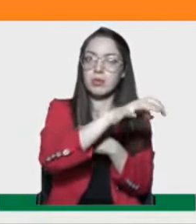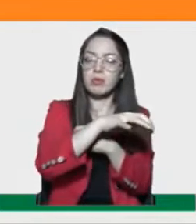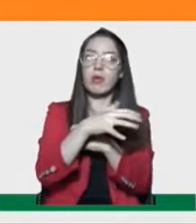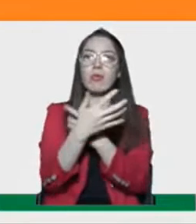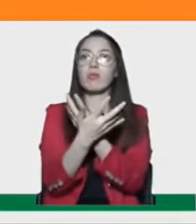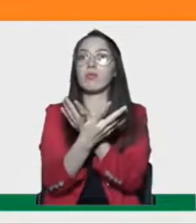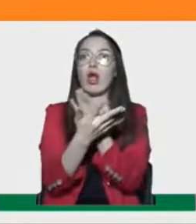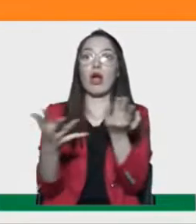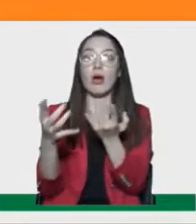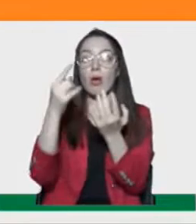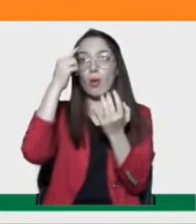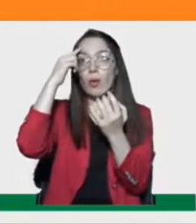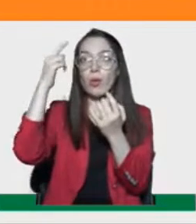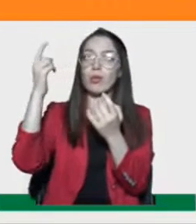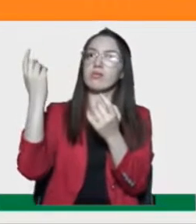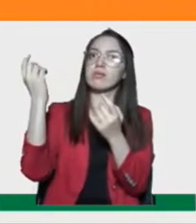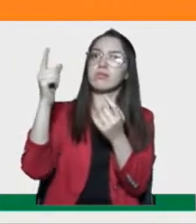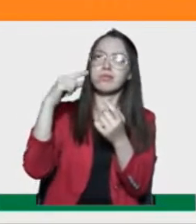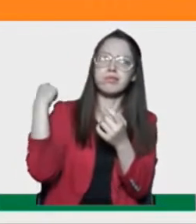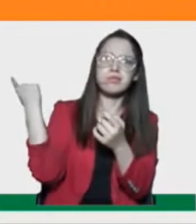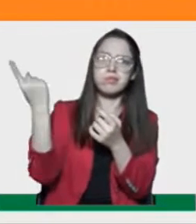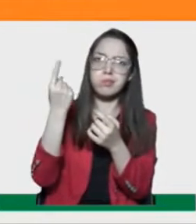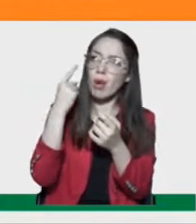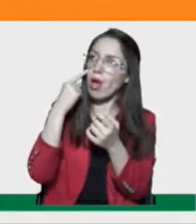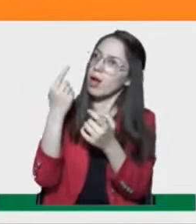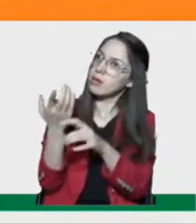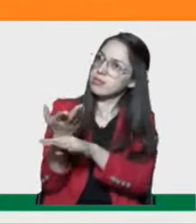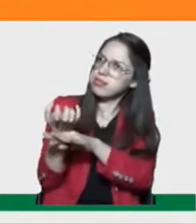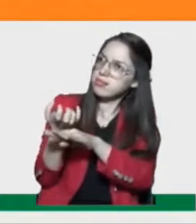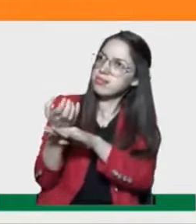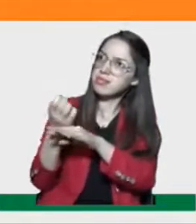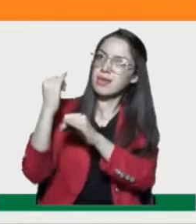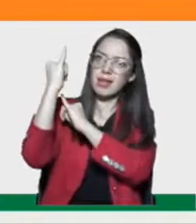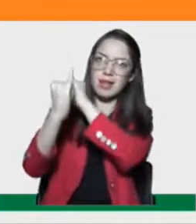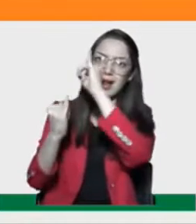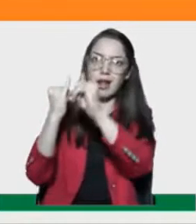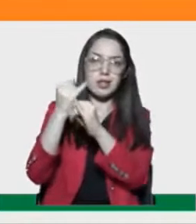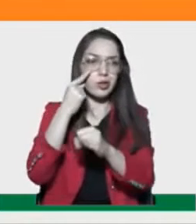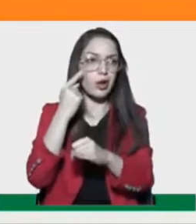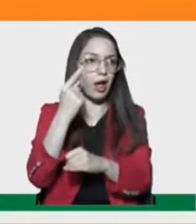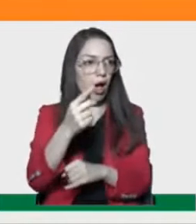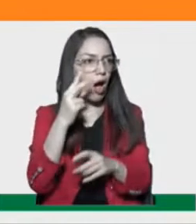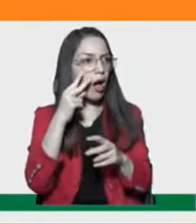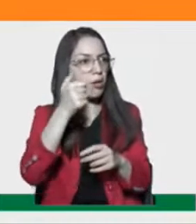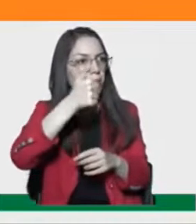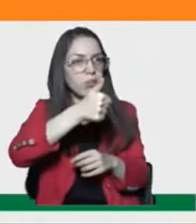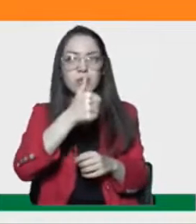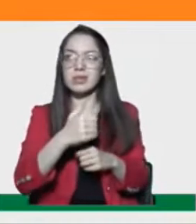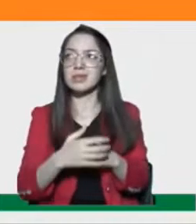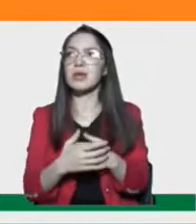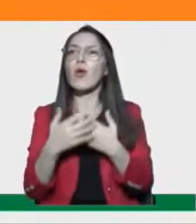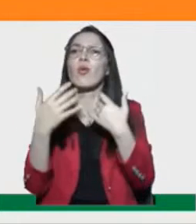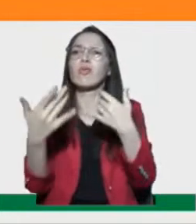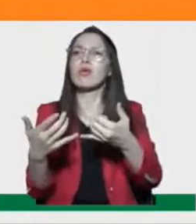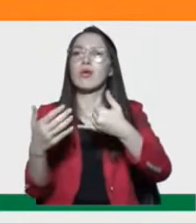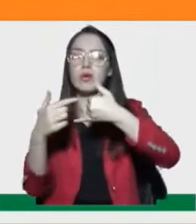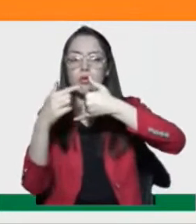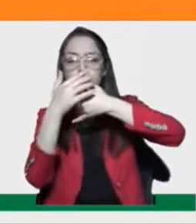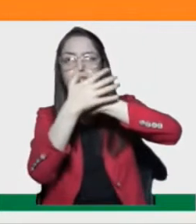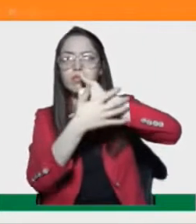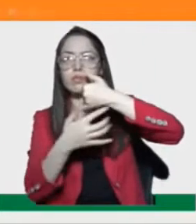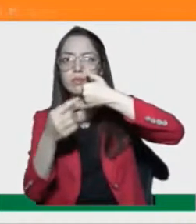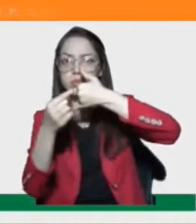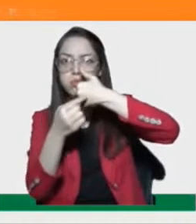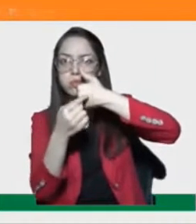regional, sino también públicos muy exigentes a nivel internacional. Geopolíticamente estamos distribuidos en